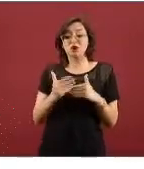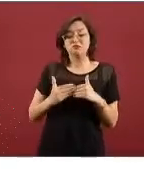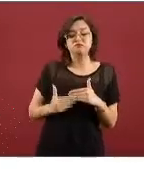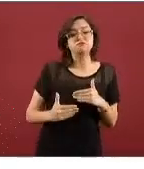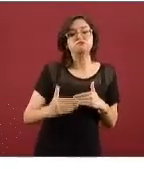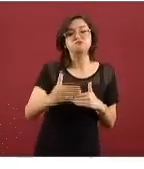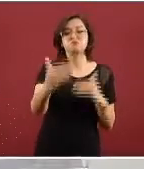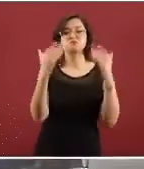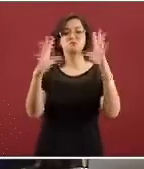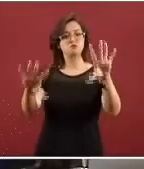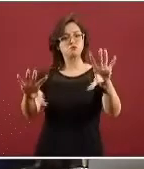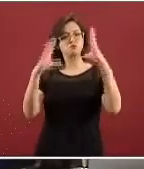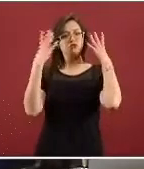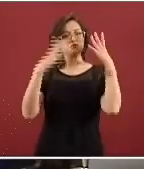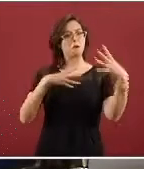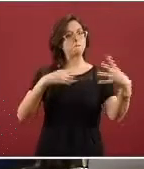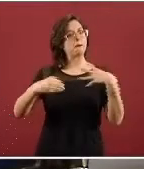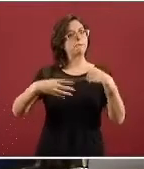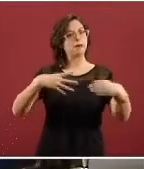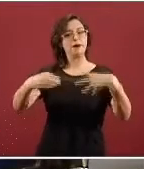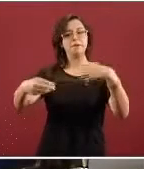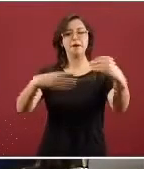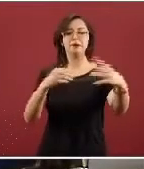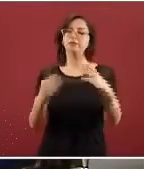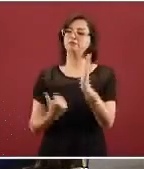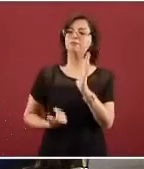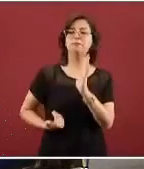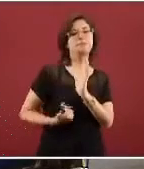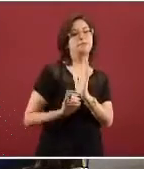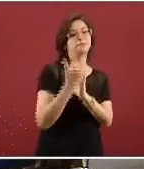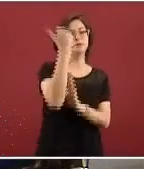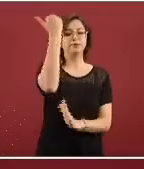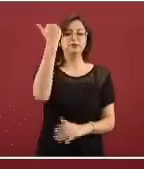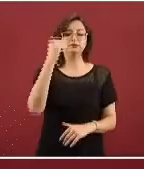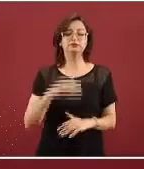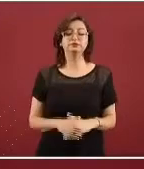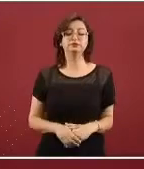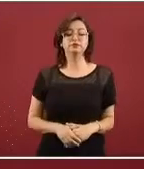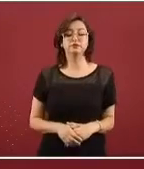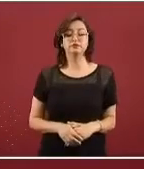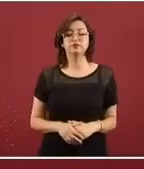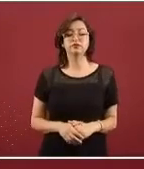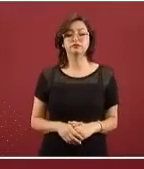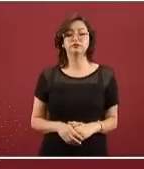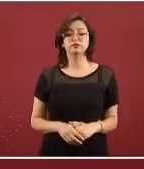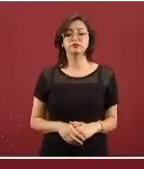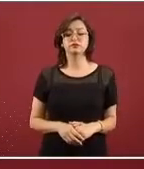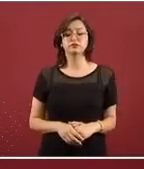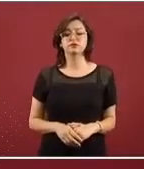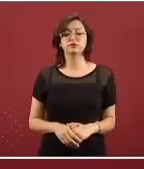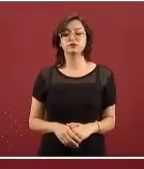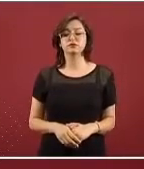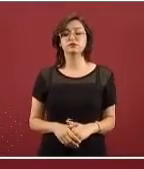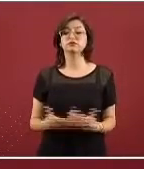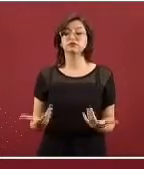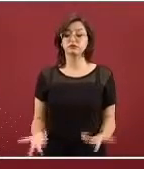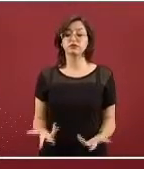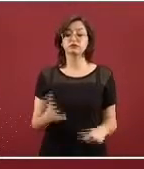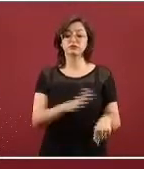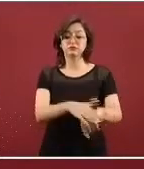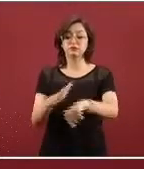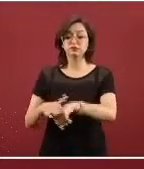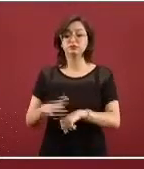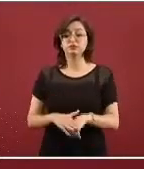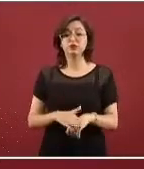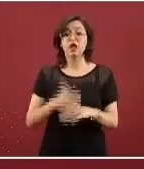una aceleración de la transmisión. Entonces, esto nos lleva a declarar